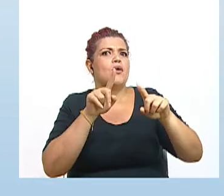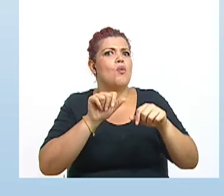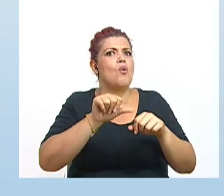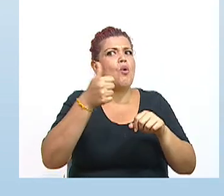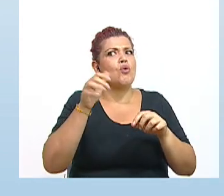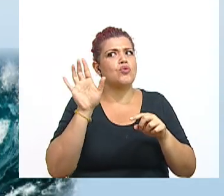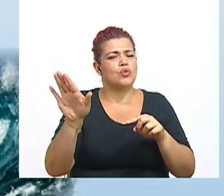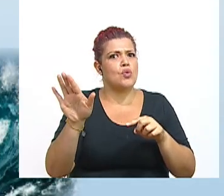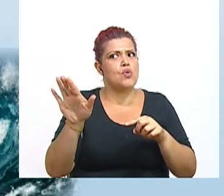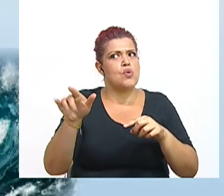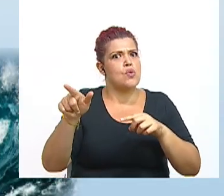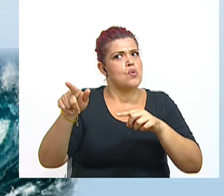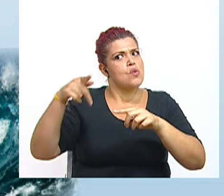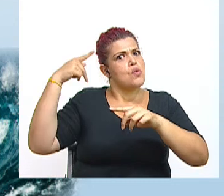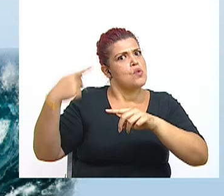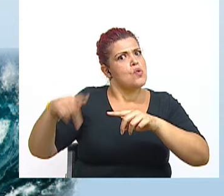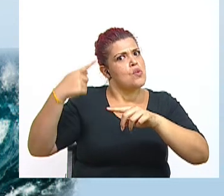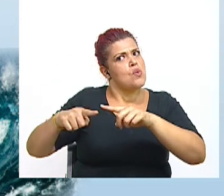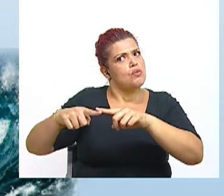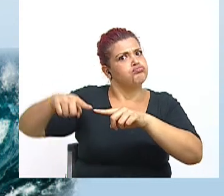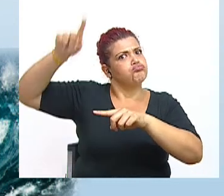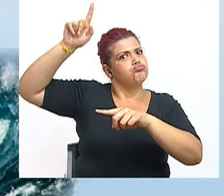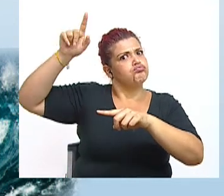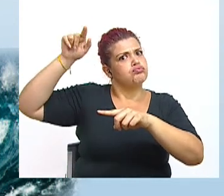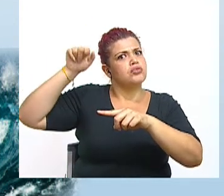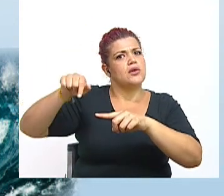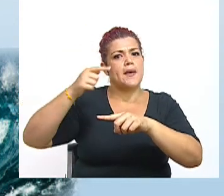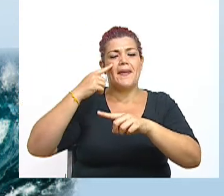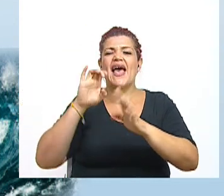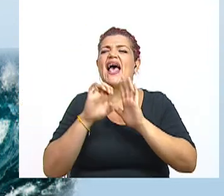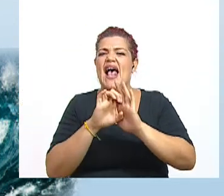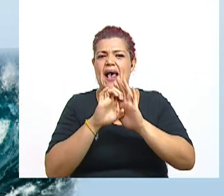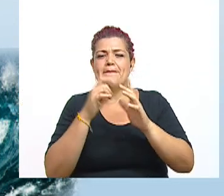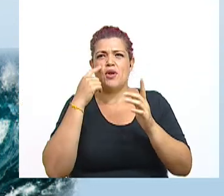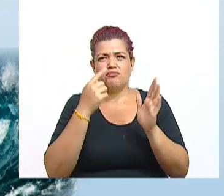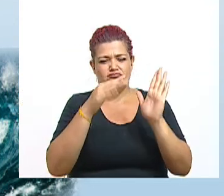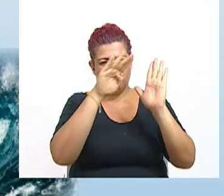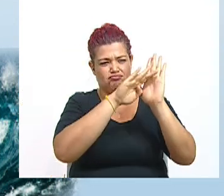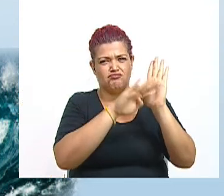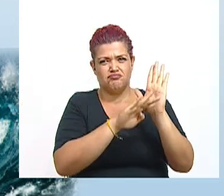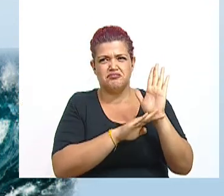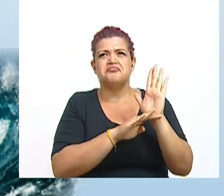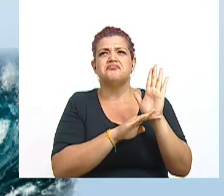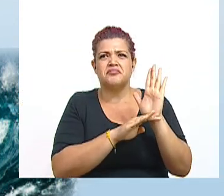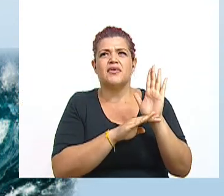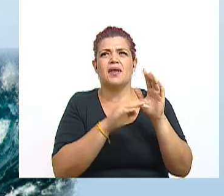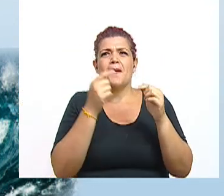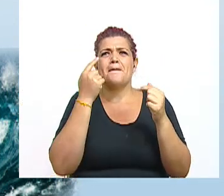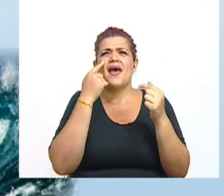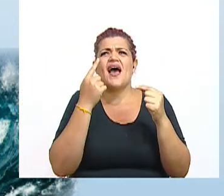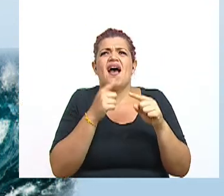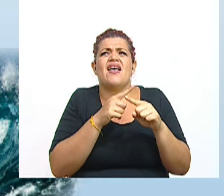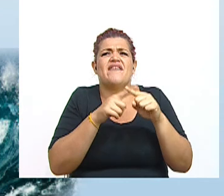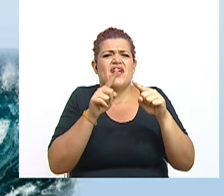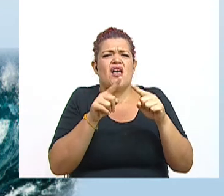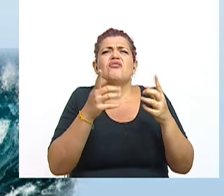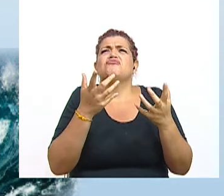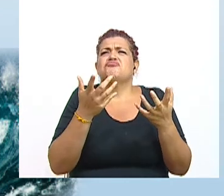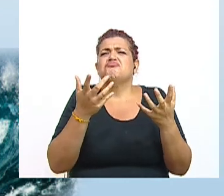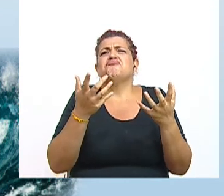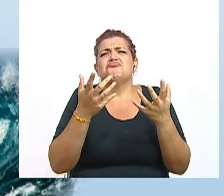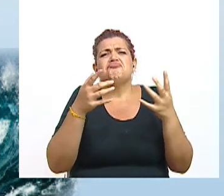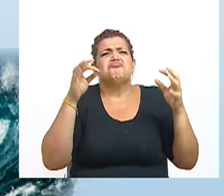clasificar como extremos. Por ejemplo, en esta lista podemos apreciar la existencia de una gran variedad de fenómenos